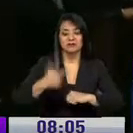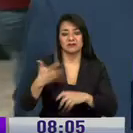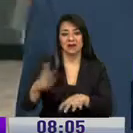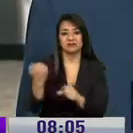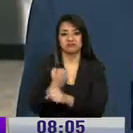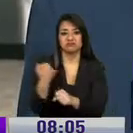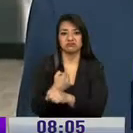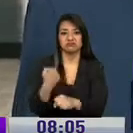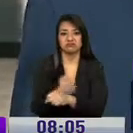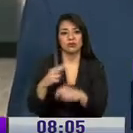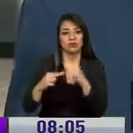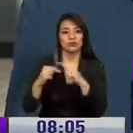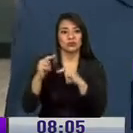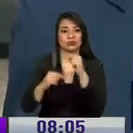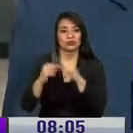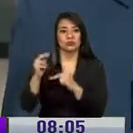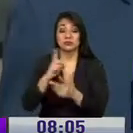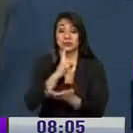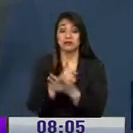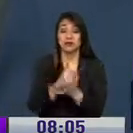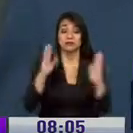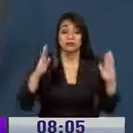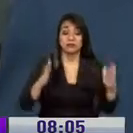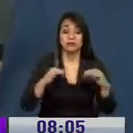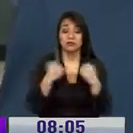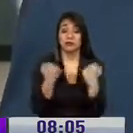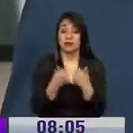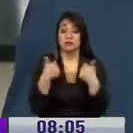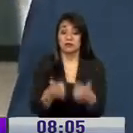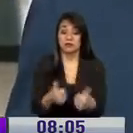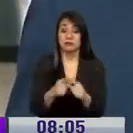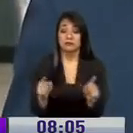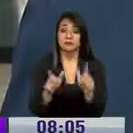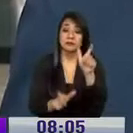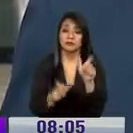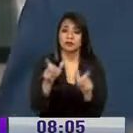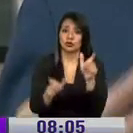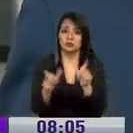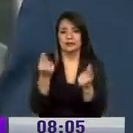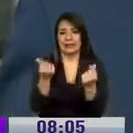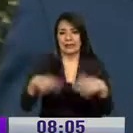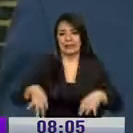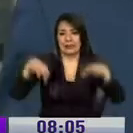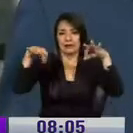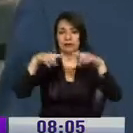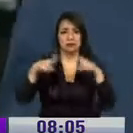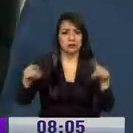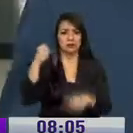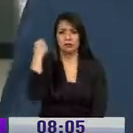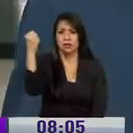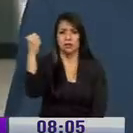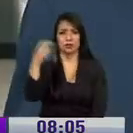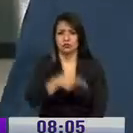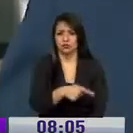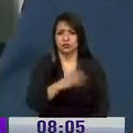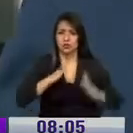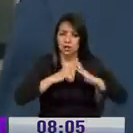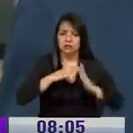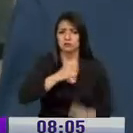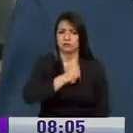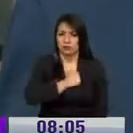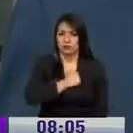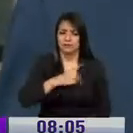trabajos. Si bien es de interés social, serán personas de escasos recursos, pero tienen todo el derecho de cualquier ciudadano de